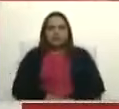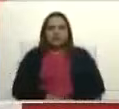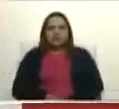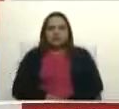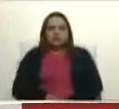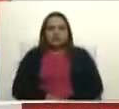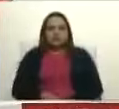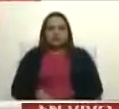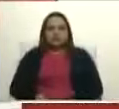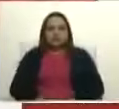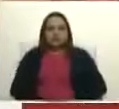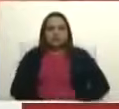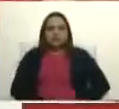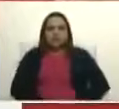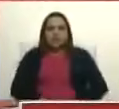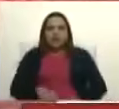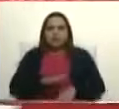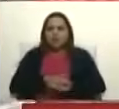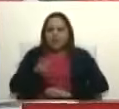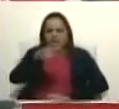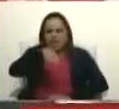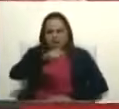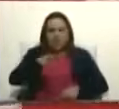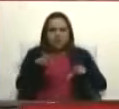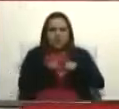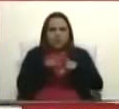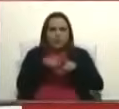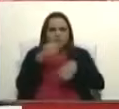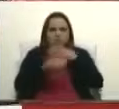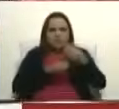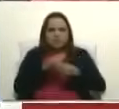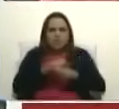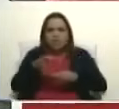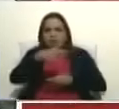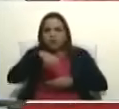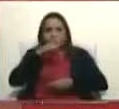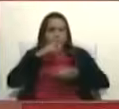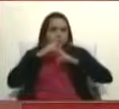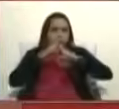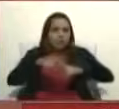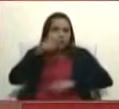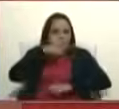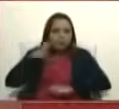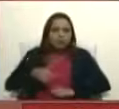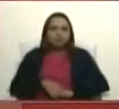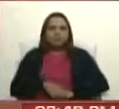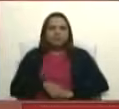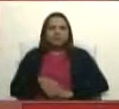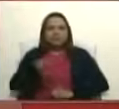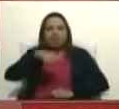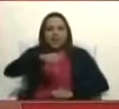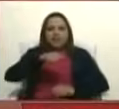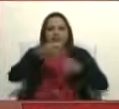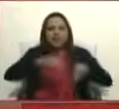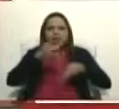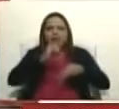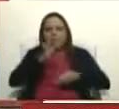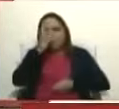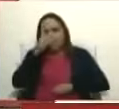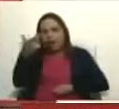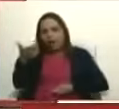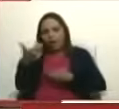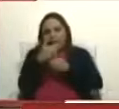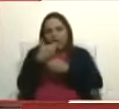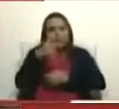¿Por qué ellos actúan así? Porque ellos no respetan al pueblo. Ellos siempre se han burlado del pueblo. No